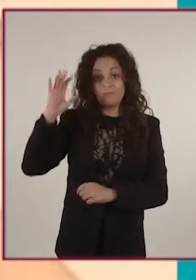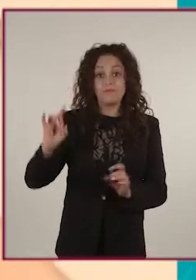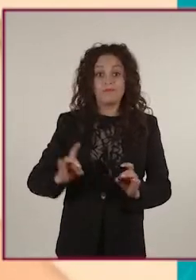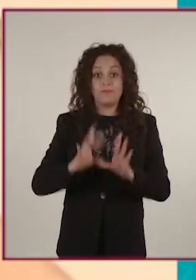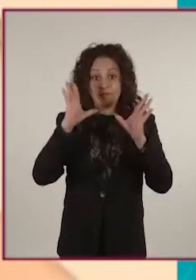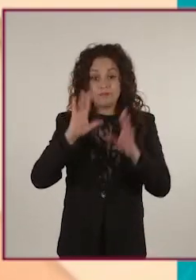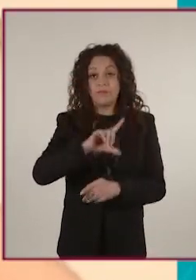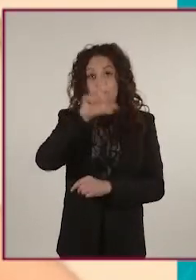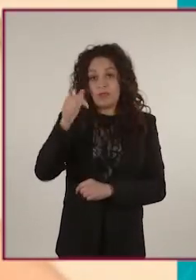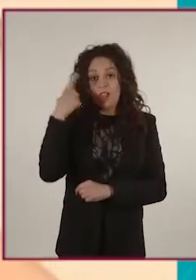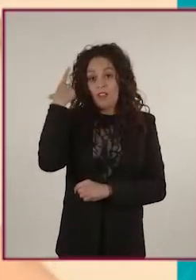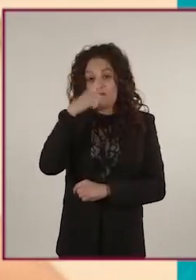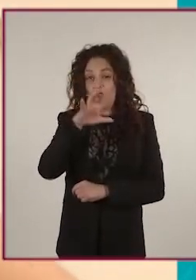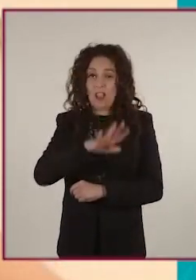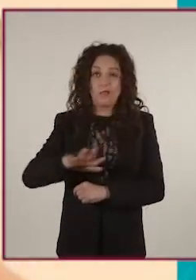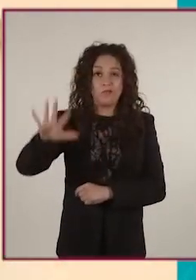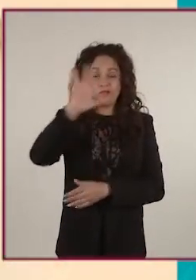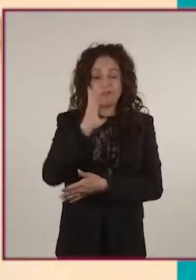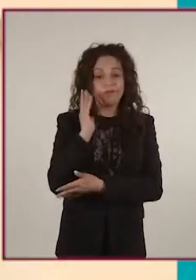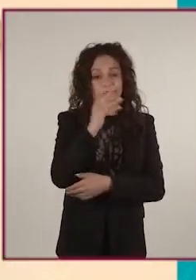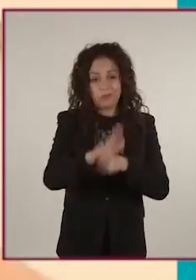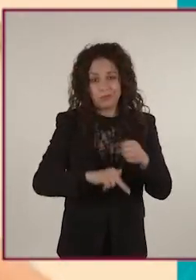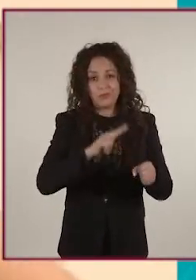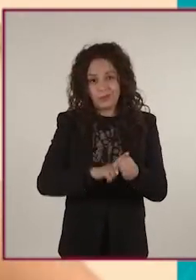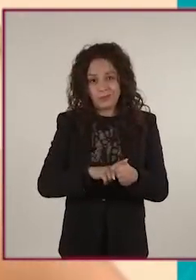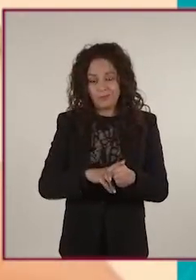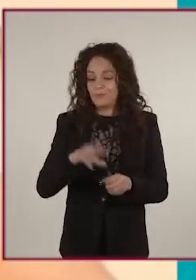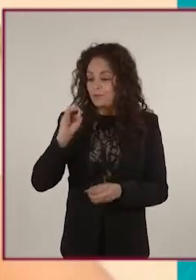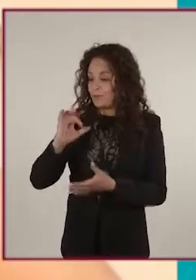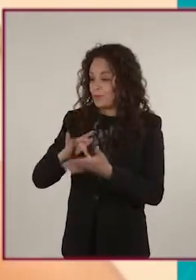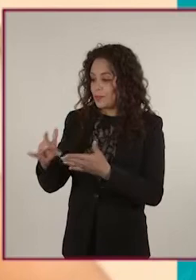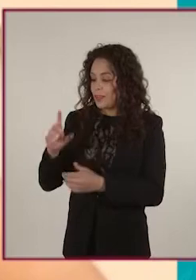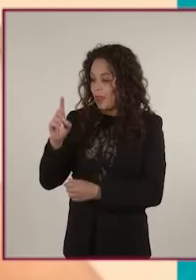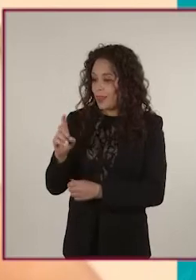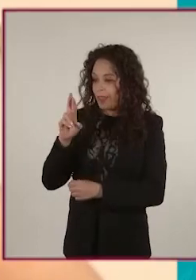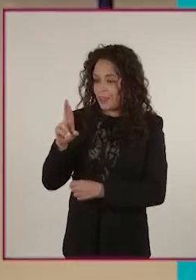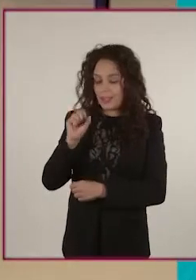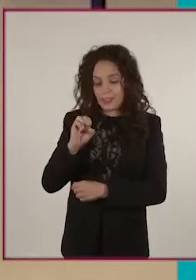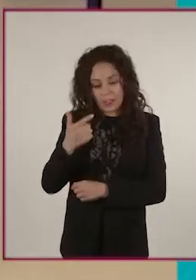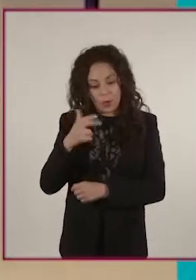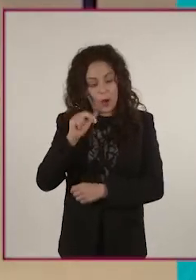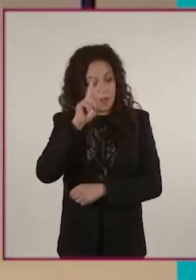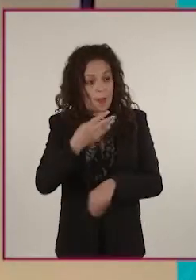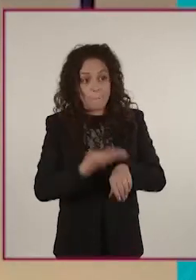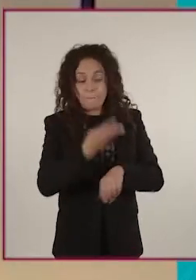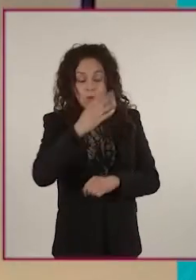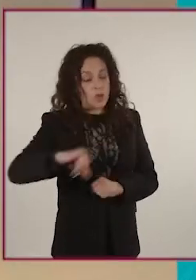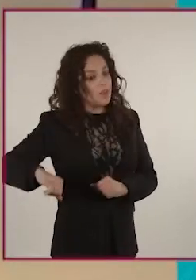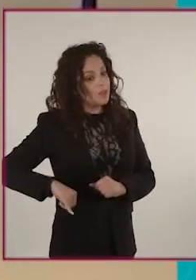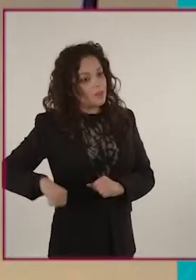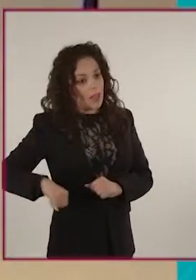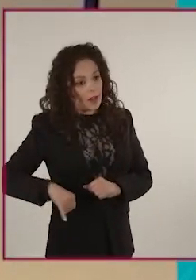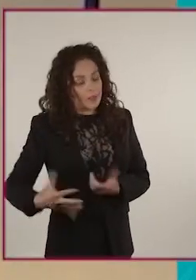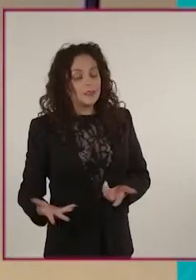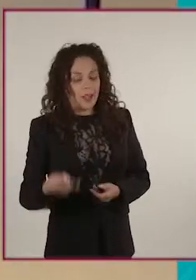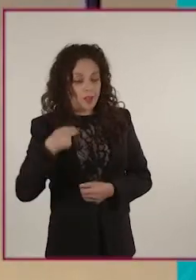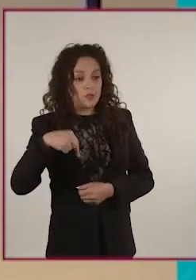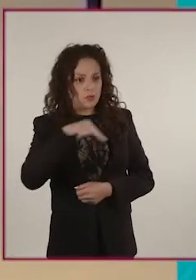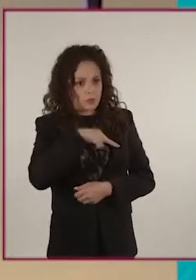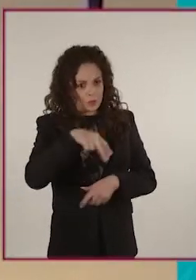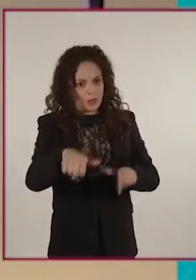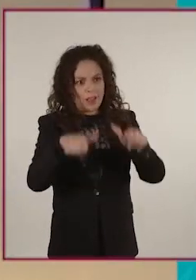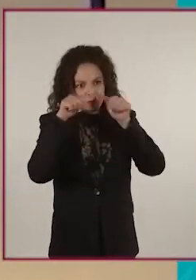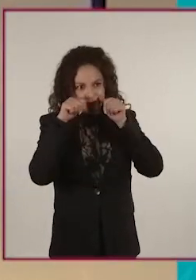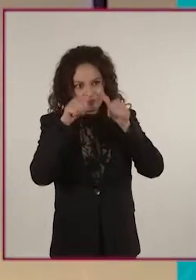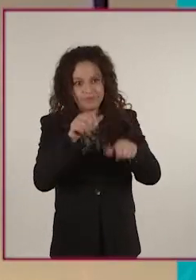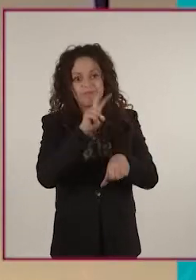ambiente muy feo. Doctor Daniel Segura, le agradezco mucho esta entrevista, muy interesante, y bueno, pues vamos a estar al pendiente de qué es lo